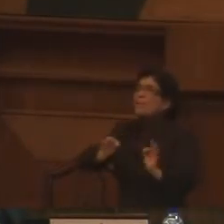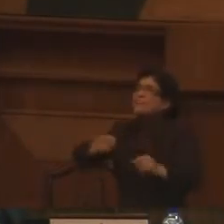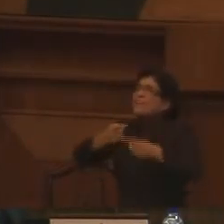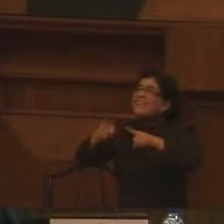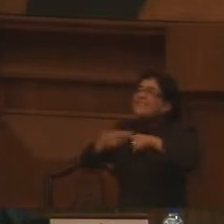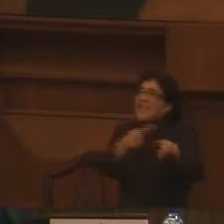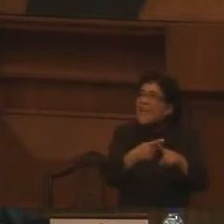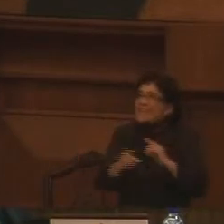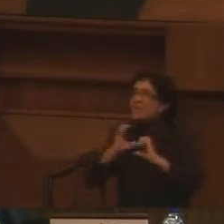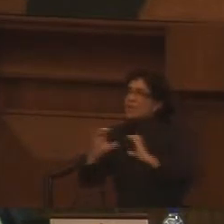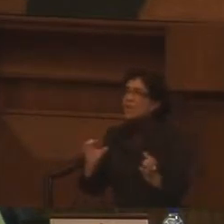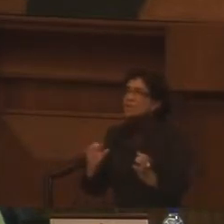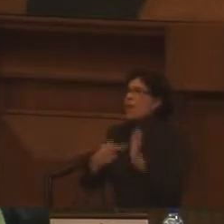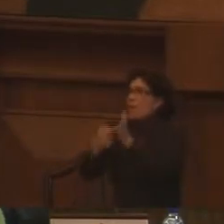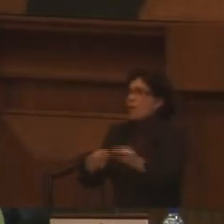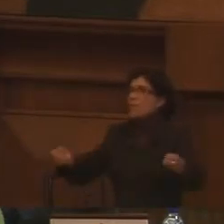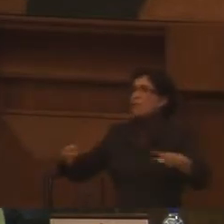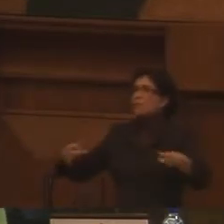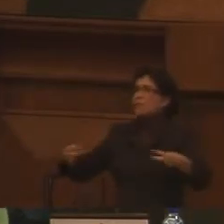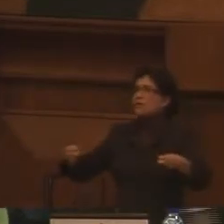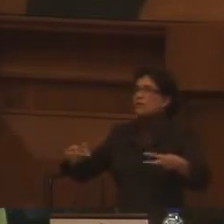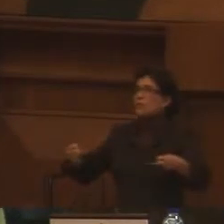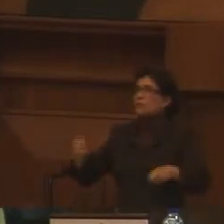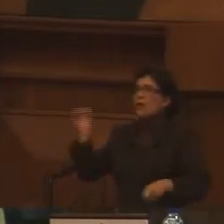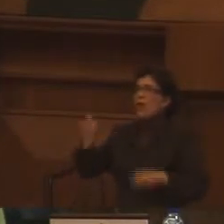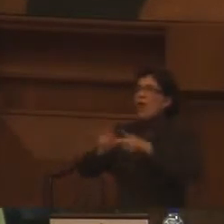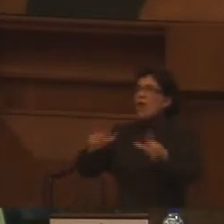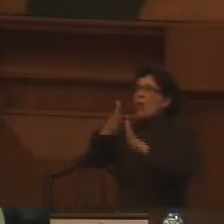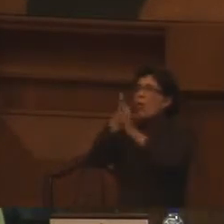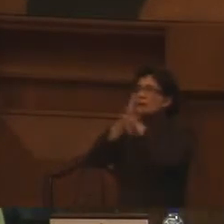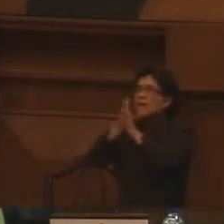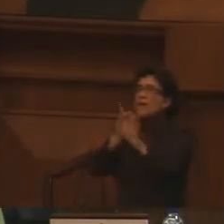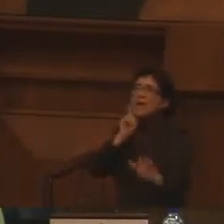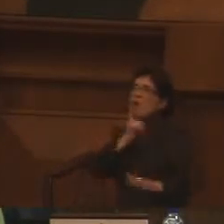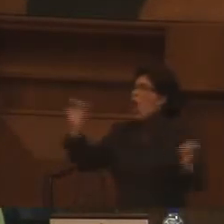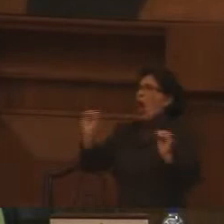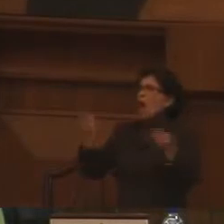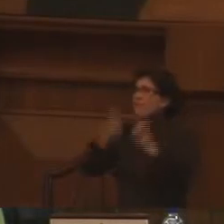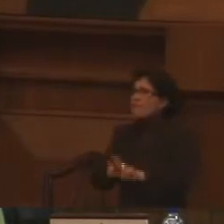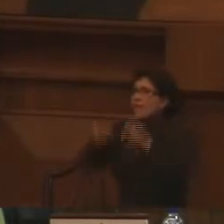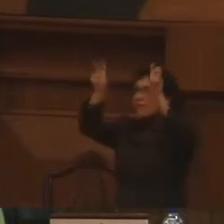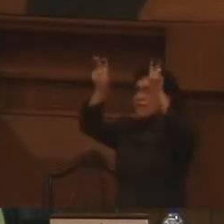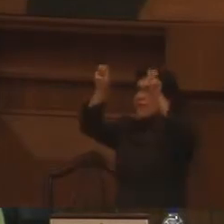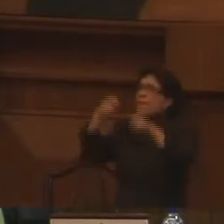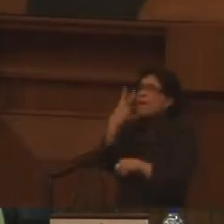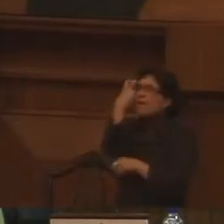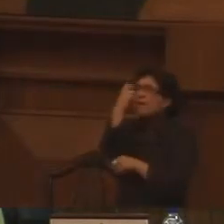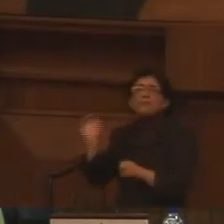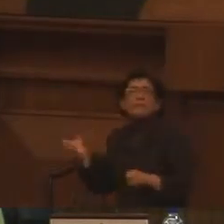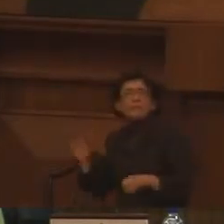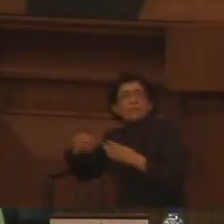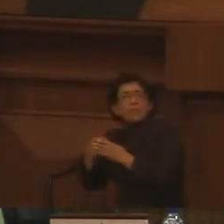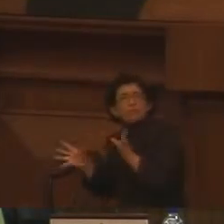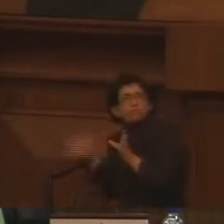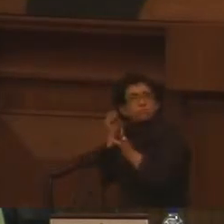de ellas utilizar el dolor, la desgracia ajena y la pobreza, exhibiéndolas como